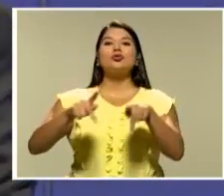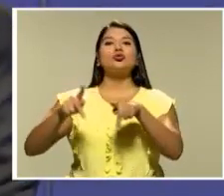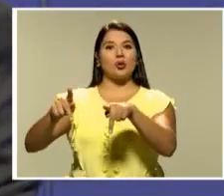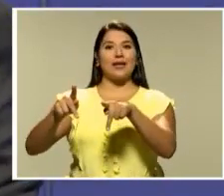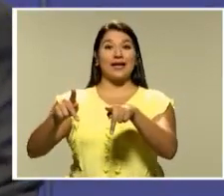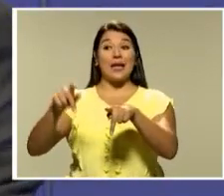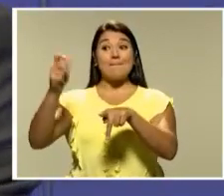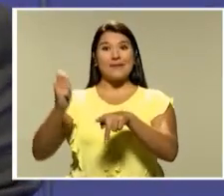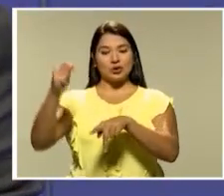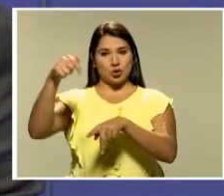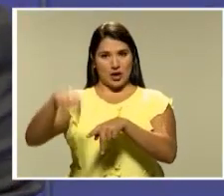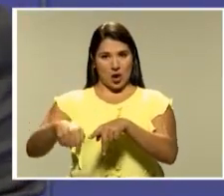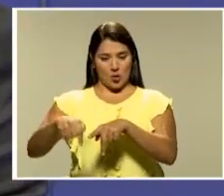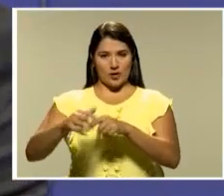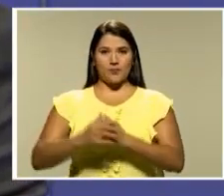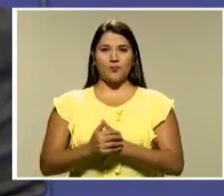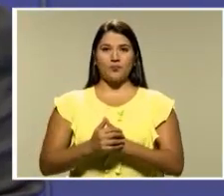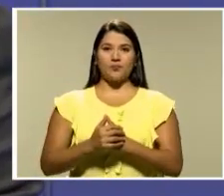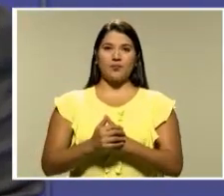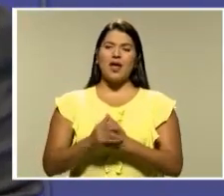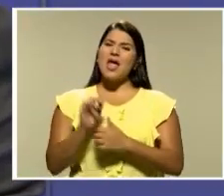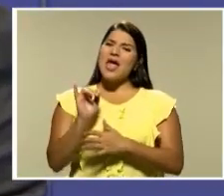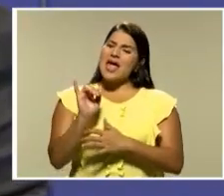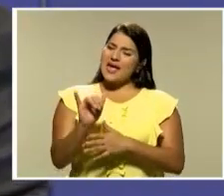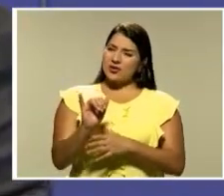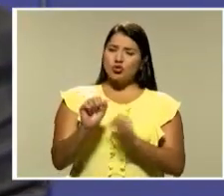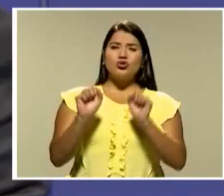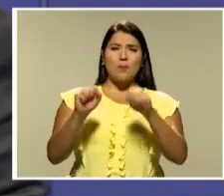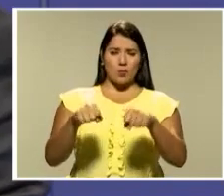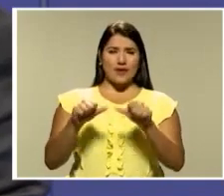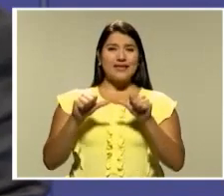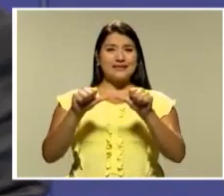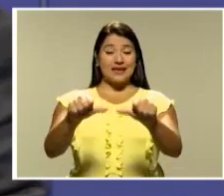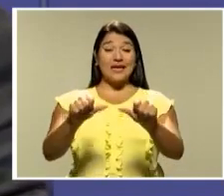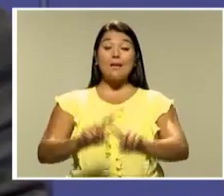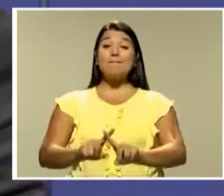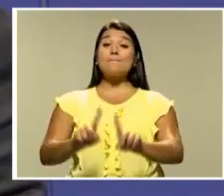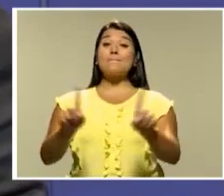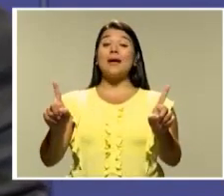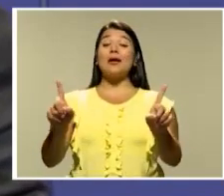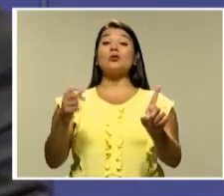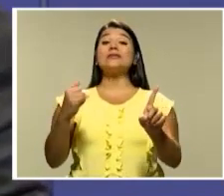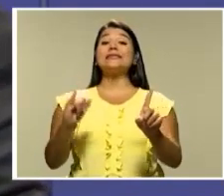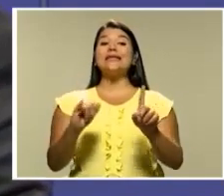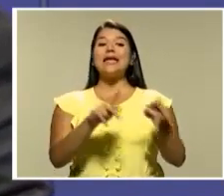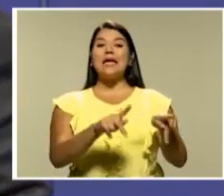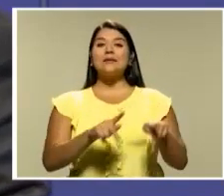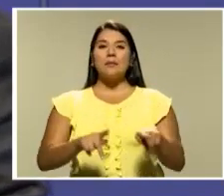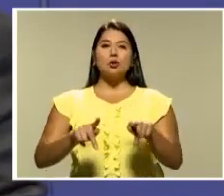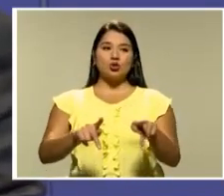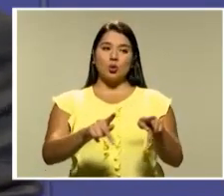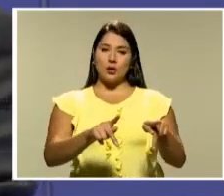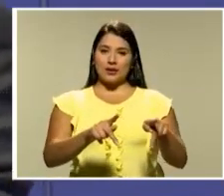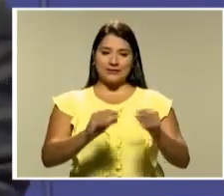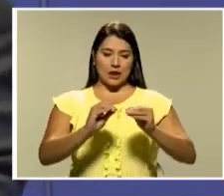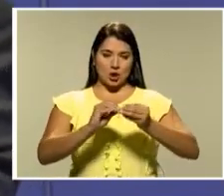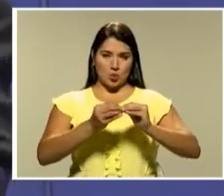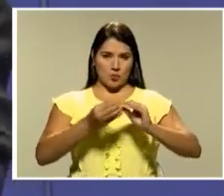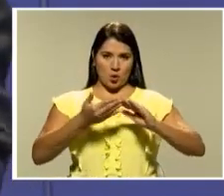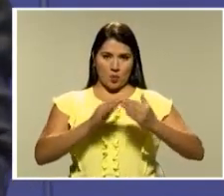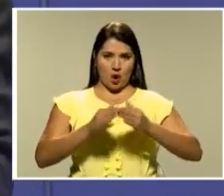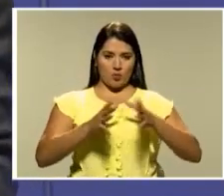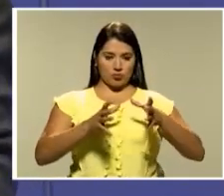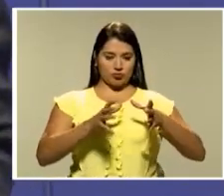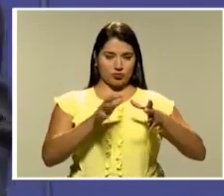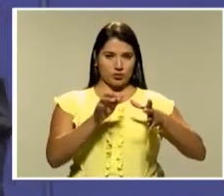años. Teóricamente esto es posible siempre y cuando la pensión sea la población sea muy estable, pero en una